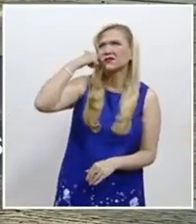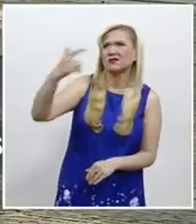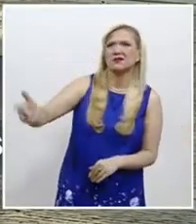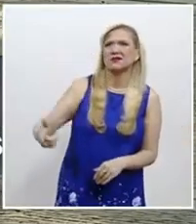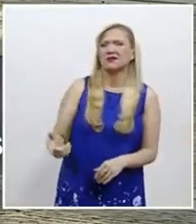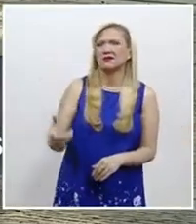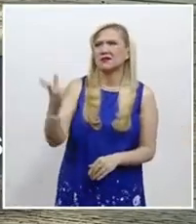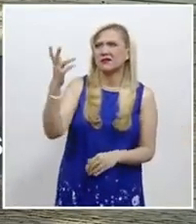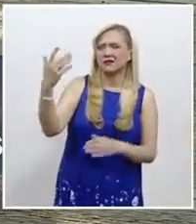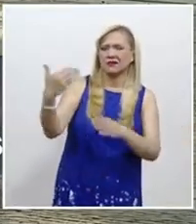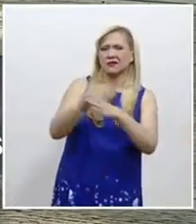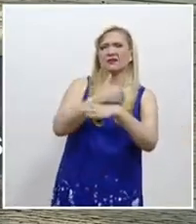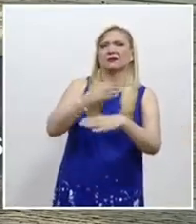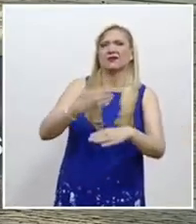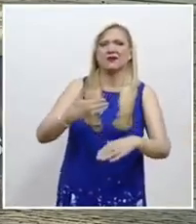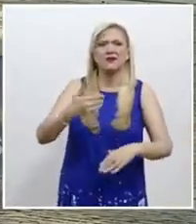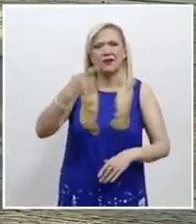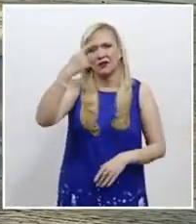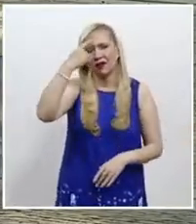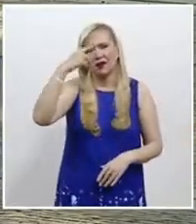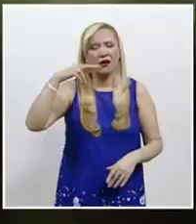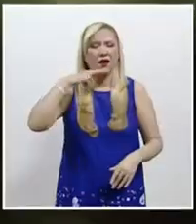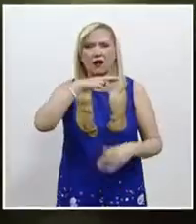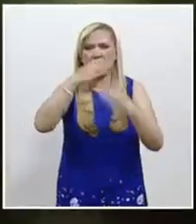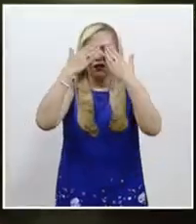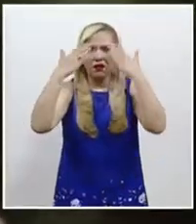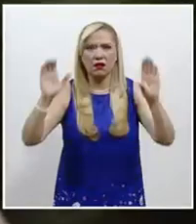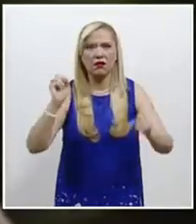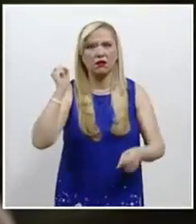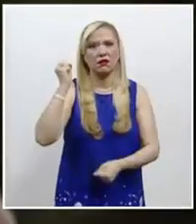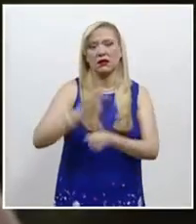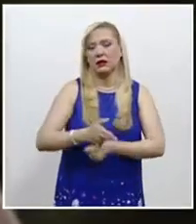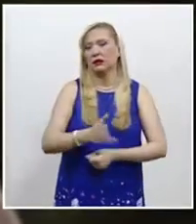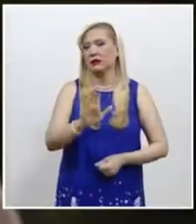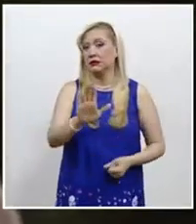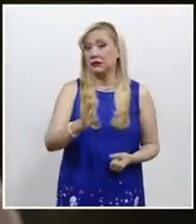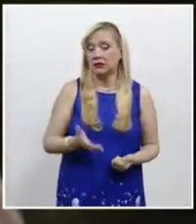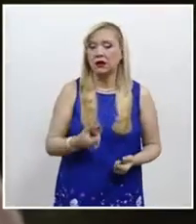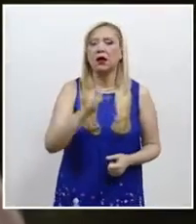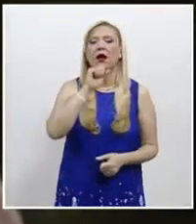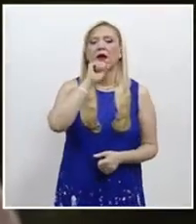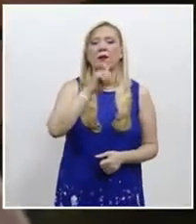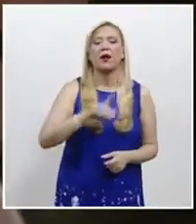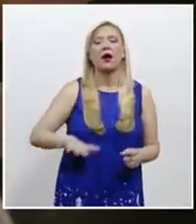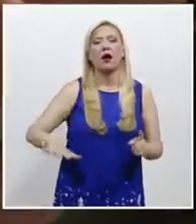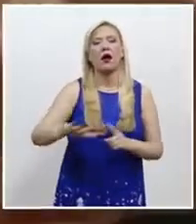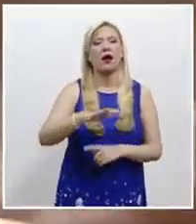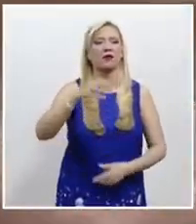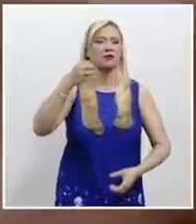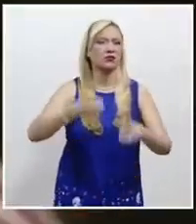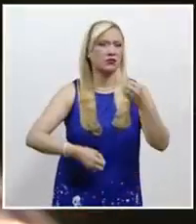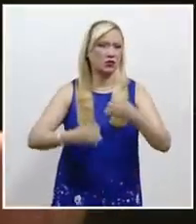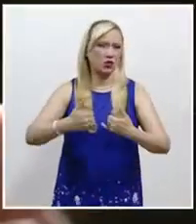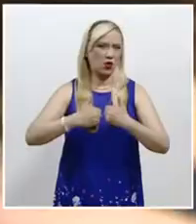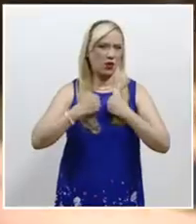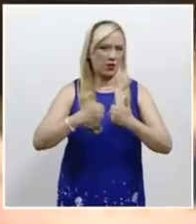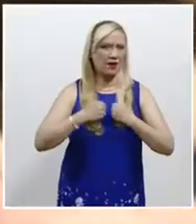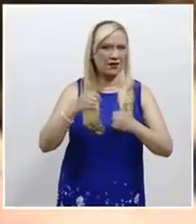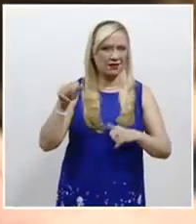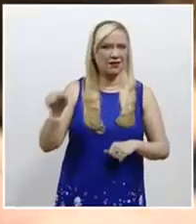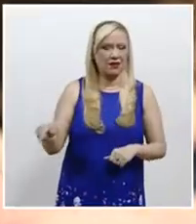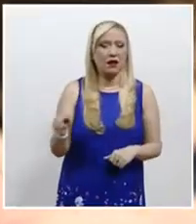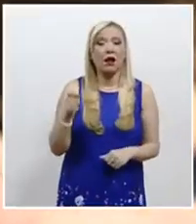sano desarrollo de niñas, niñas y adolescentes. También determinó que en el Sistema Integral de Justicia Penal para Adolescentes,